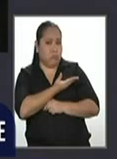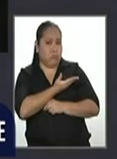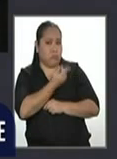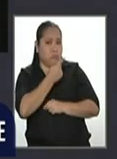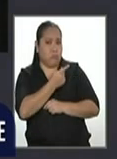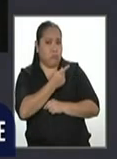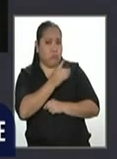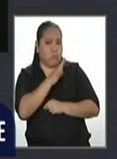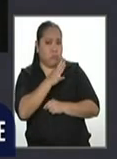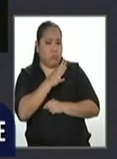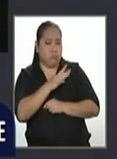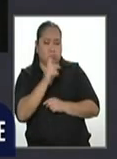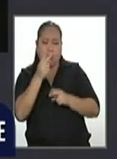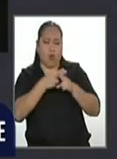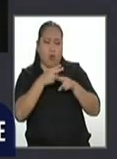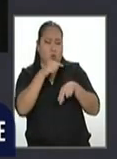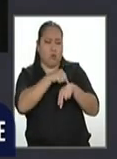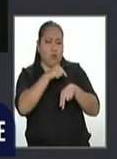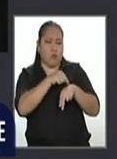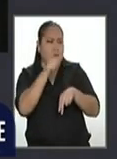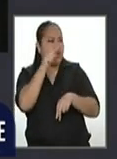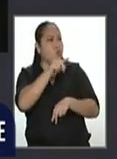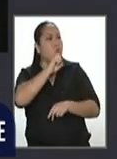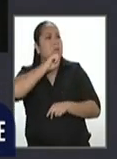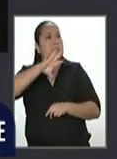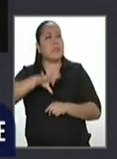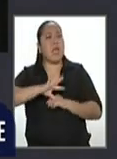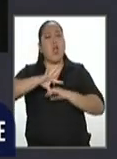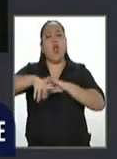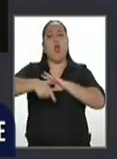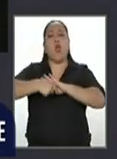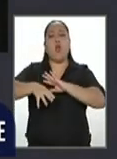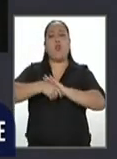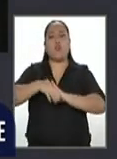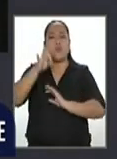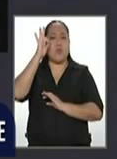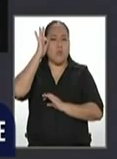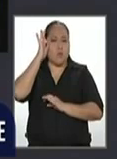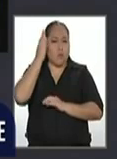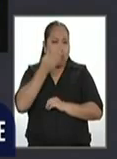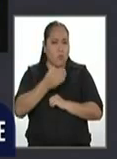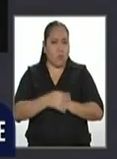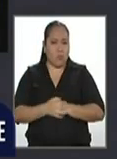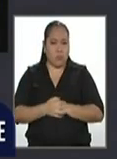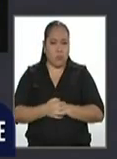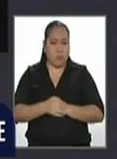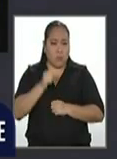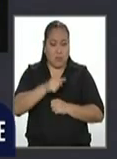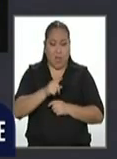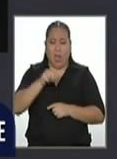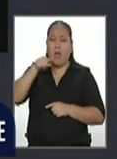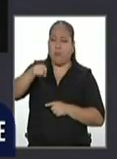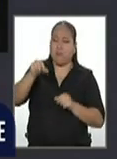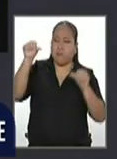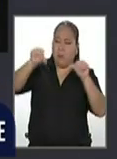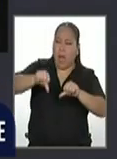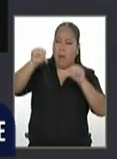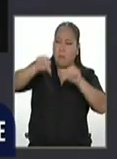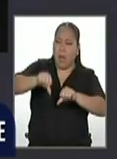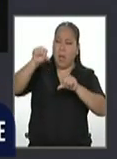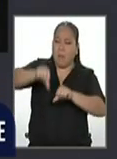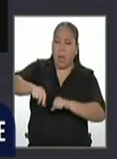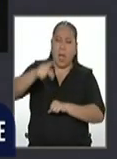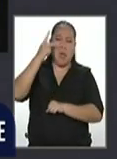hace apenas muy poco, tú hablabas de la corrupción de Fujimori y atacabas a la señora